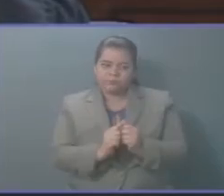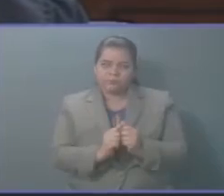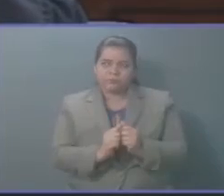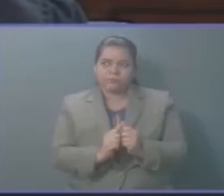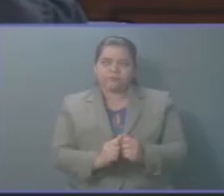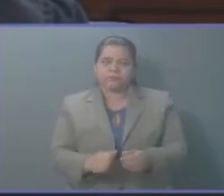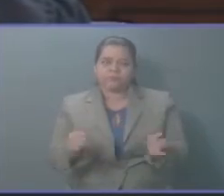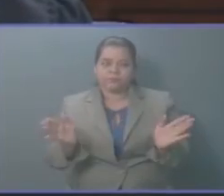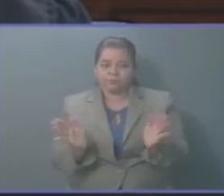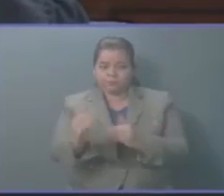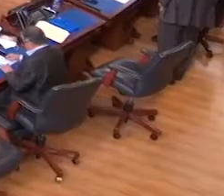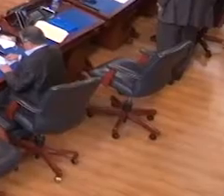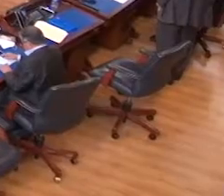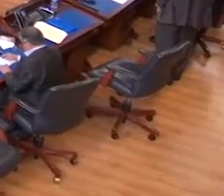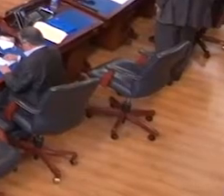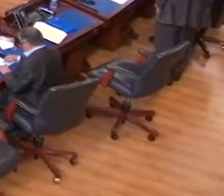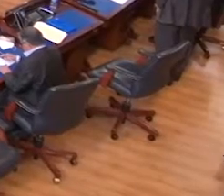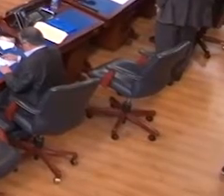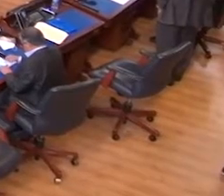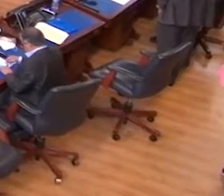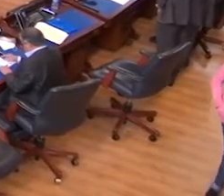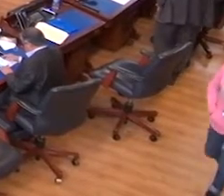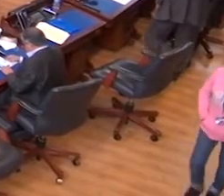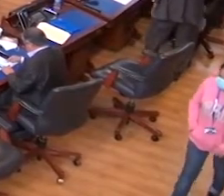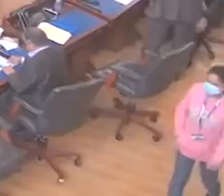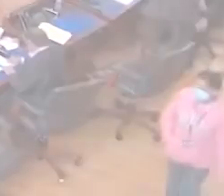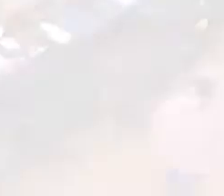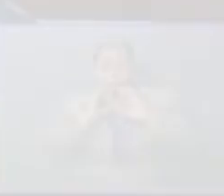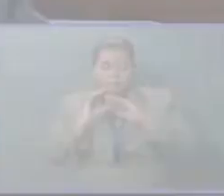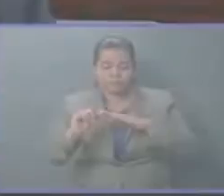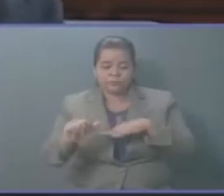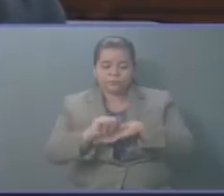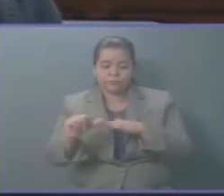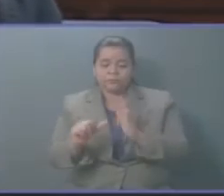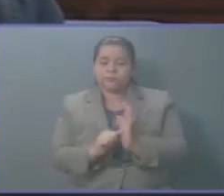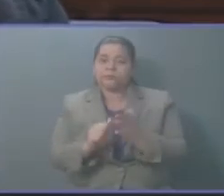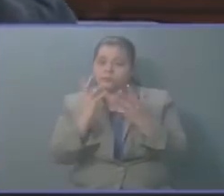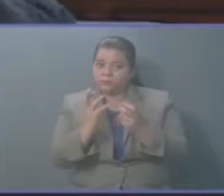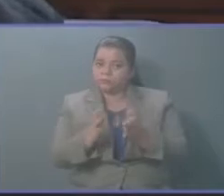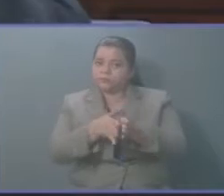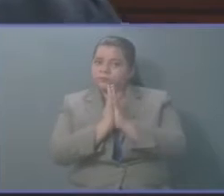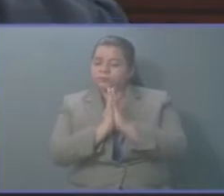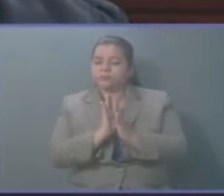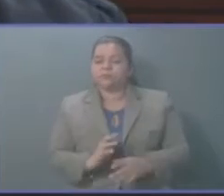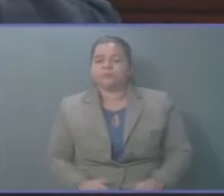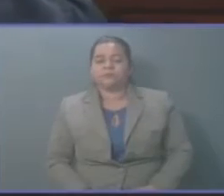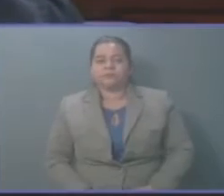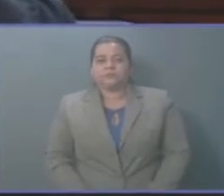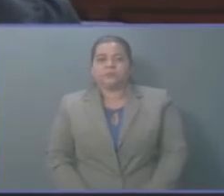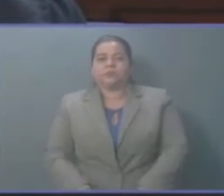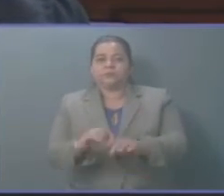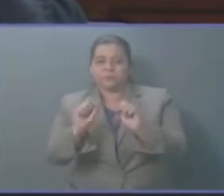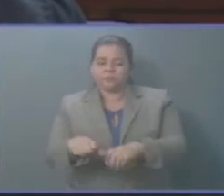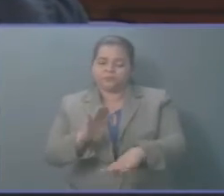Parlamentario Guadalupe Antonio Vázquez convocó a la Comisión de Hacienda, misma que preside. Presidente, solicitarle que me convoque